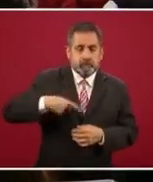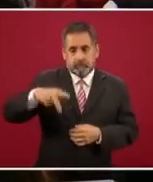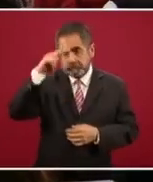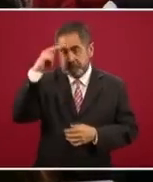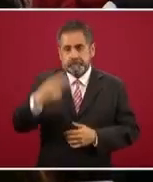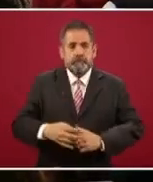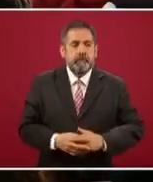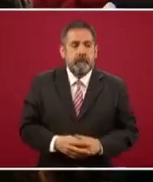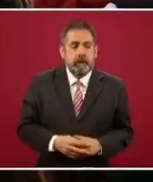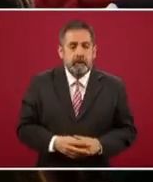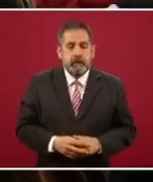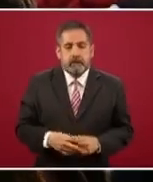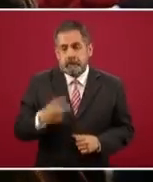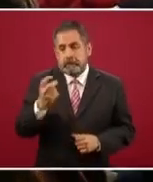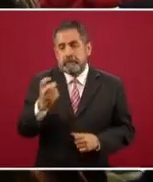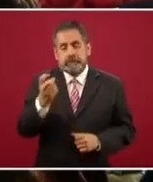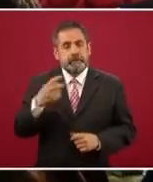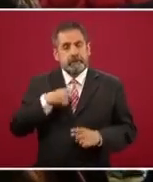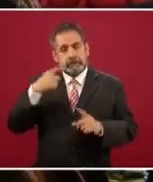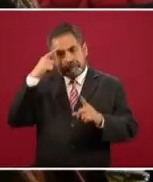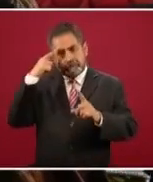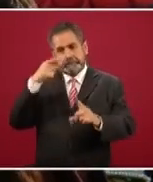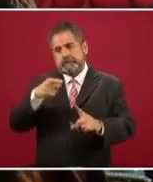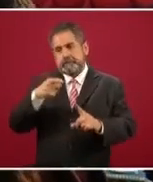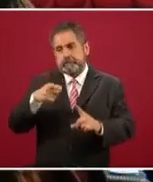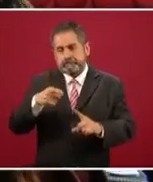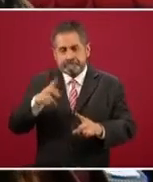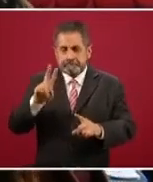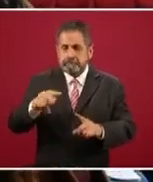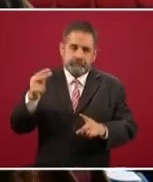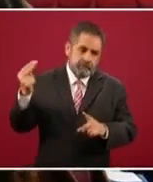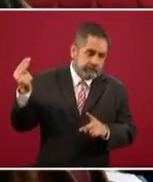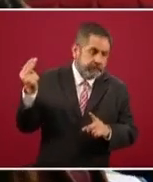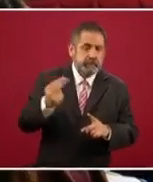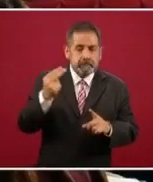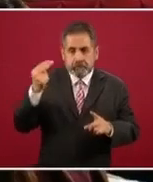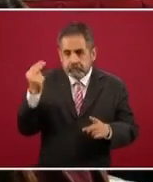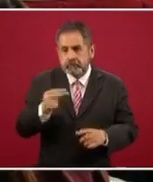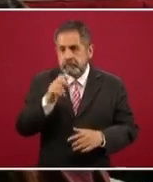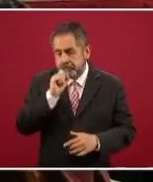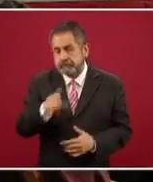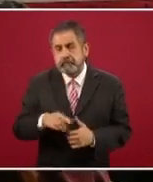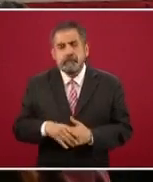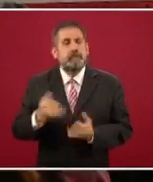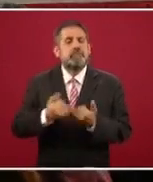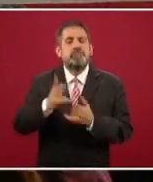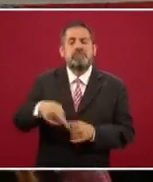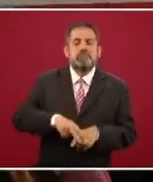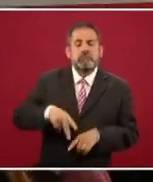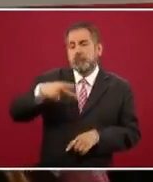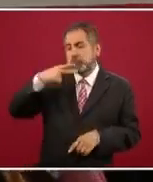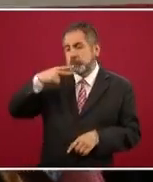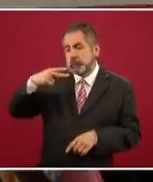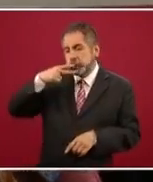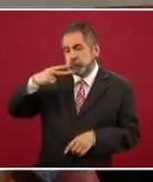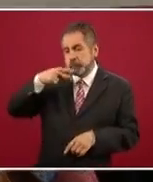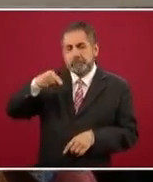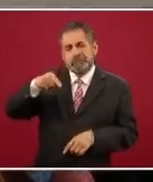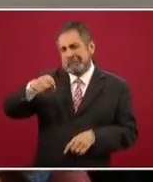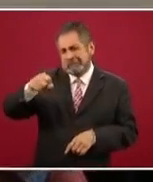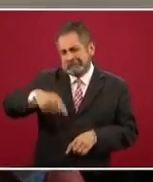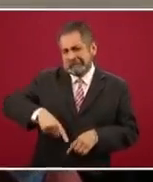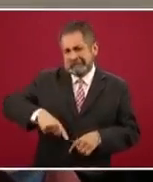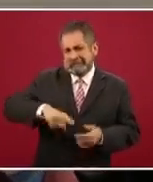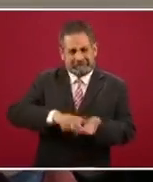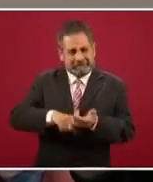es parte de esa urgencia que tenemos, lo mismo que con el tabaco, que obviamente tenemos